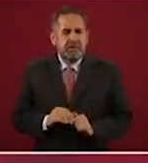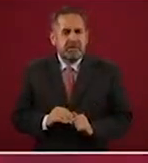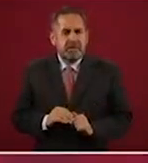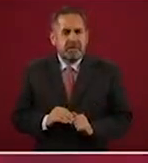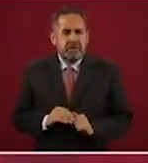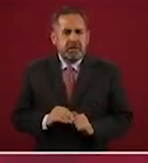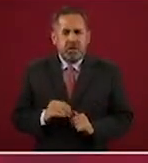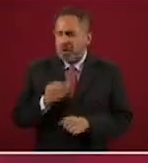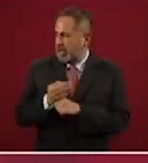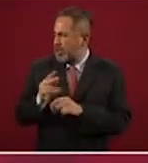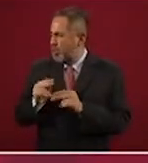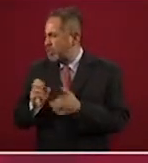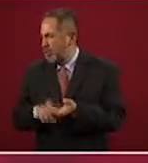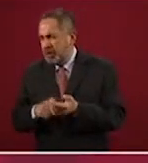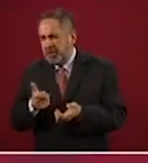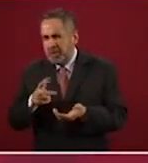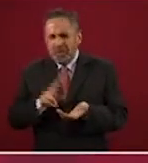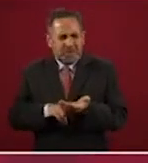No sé cómo está ahora, pero